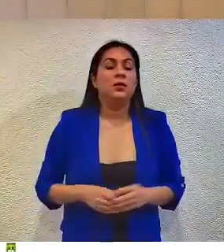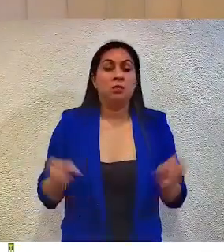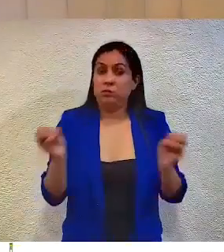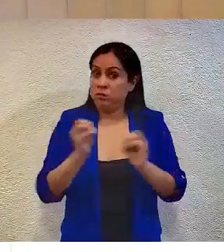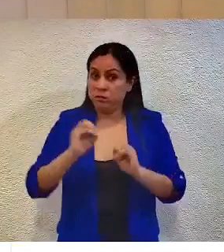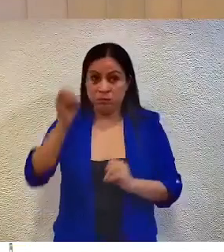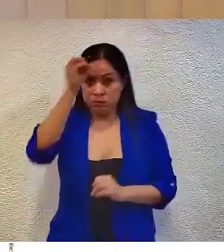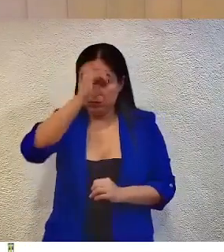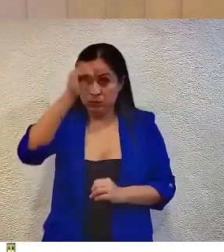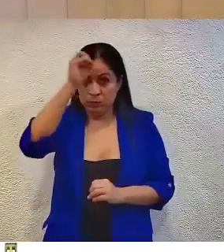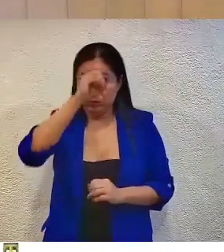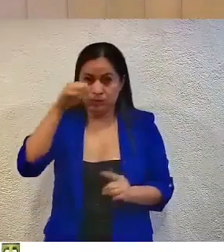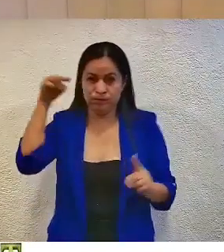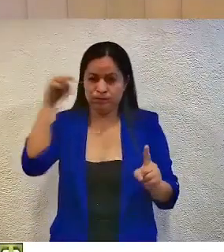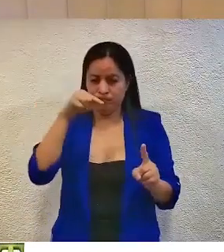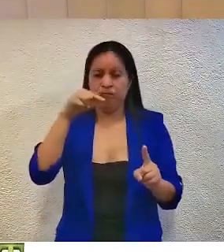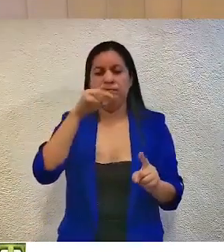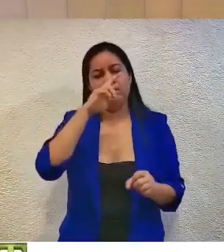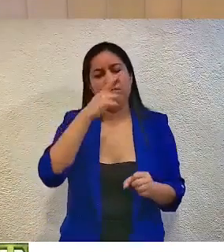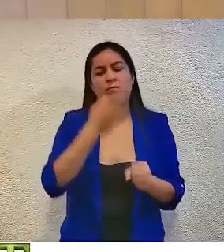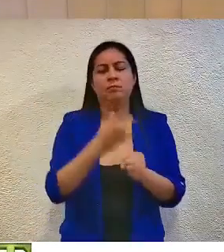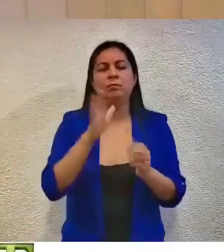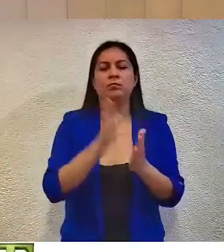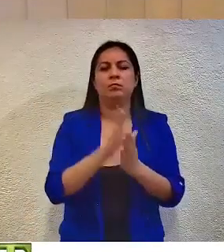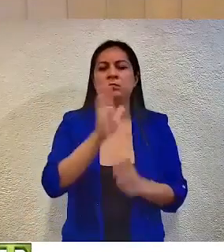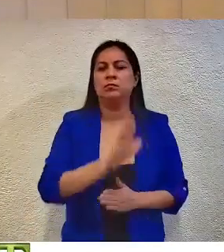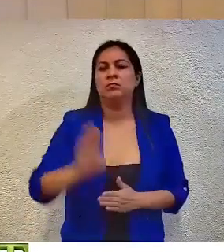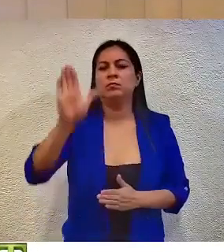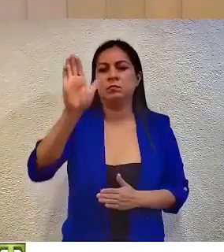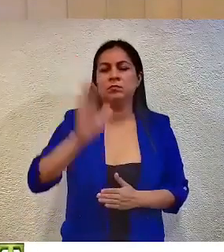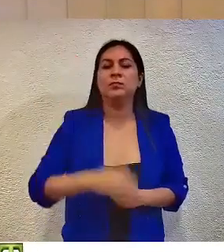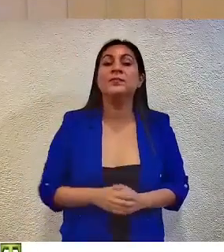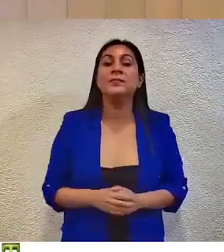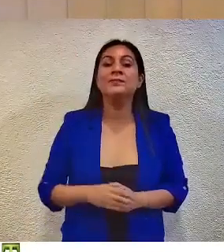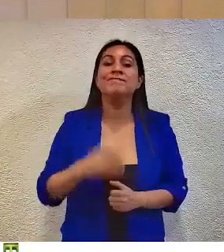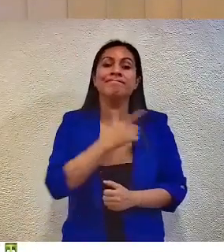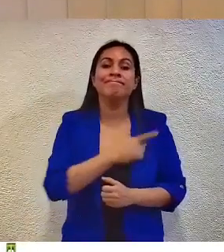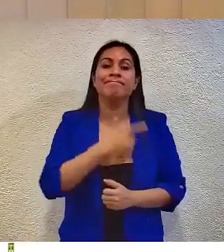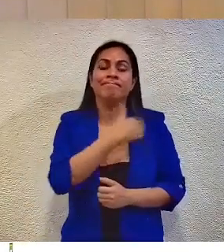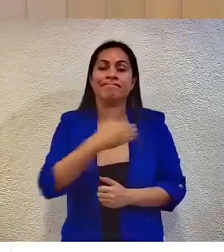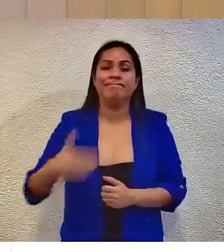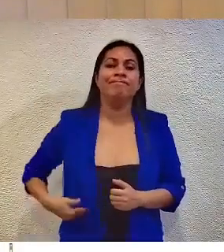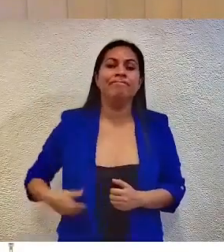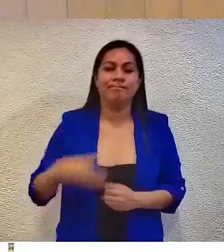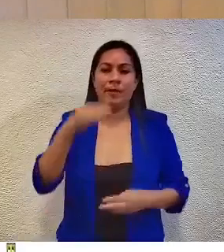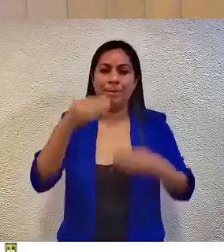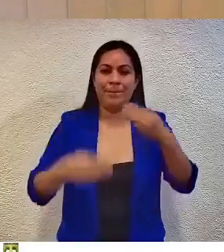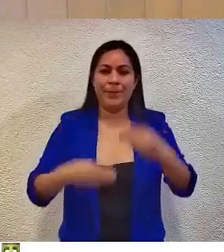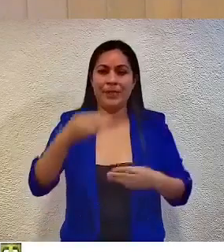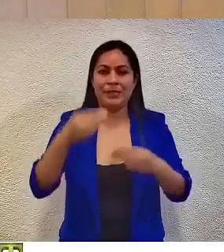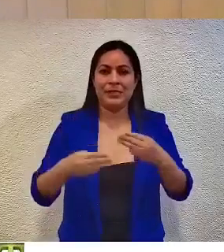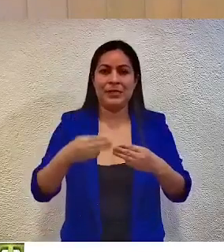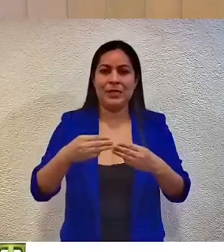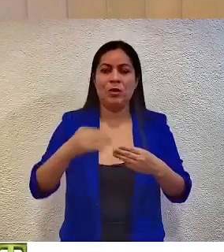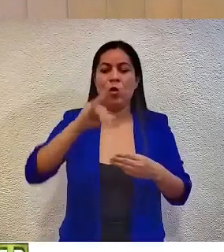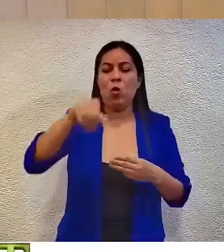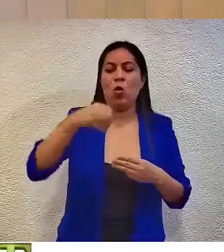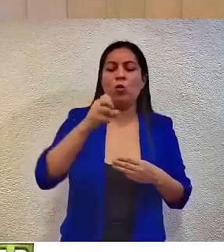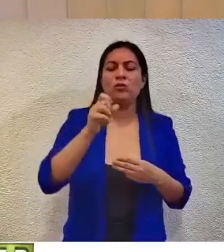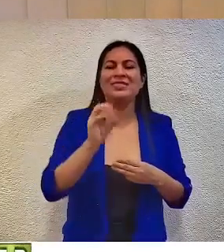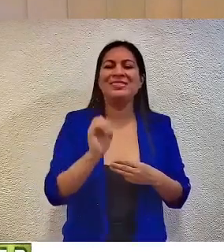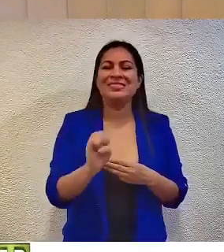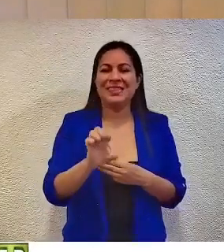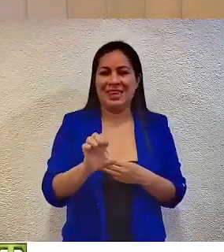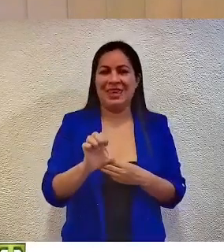habiendo comentarios al respecto, secretario, tome la votación, por favor. Con su autorización, magistrada presidenta. Magistrado José Inés Betancur